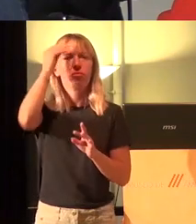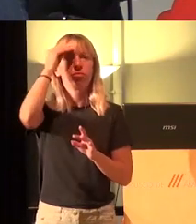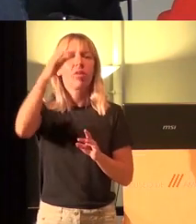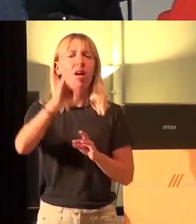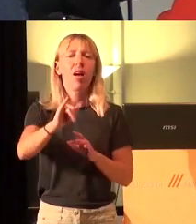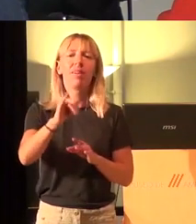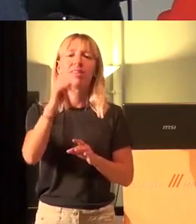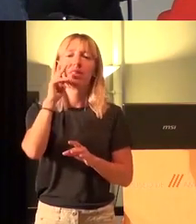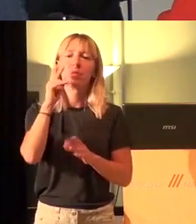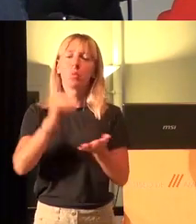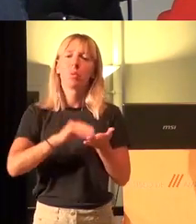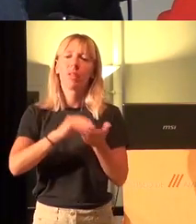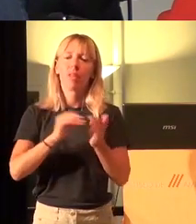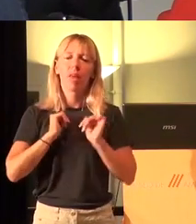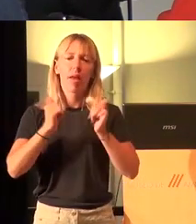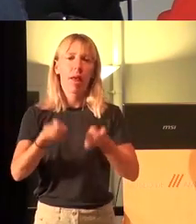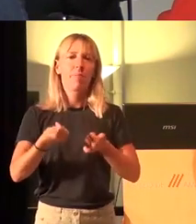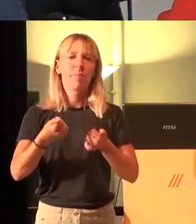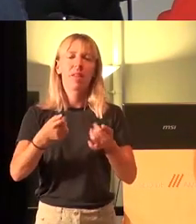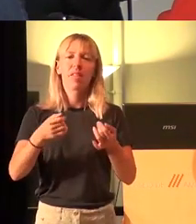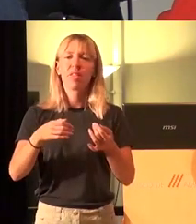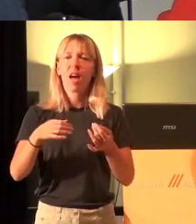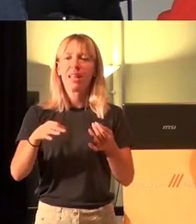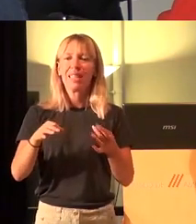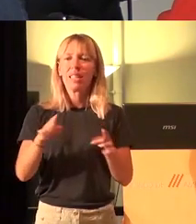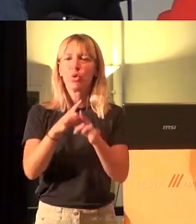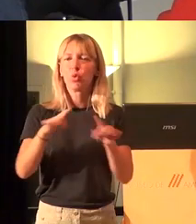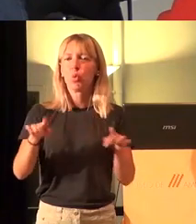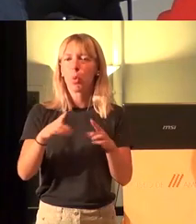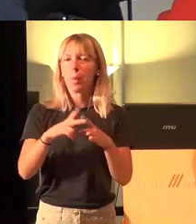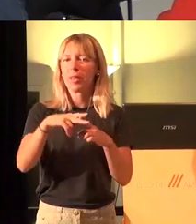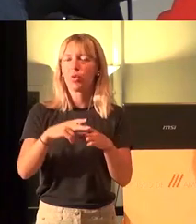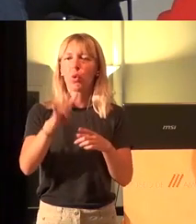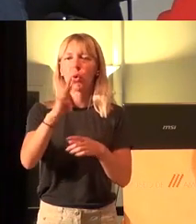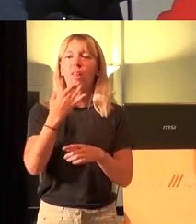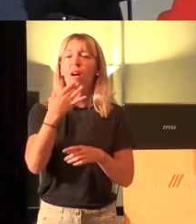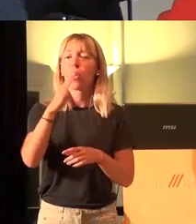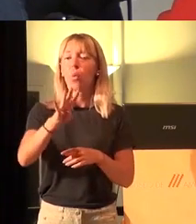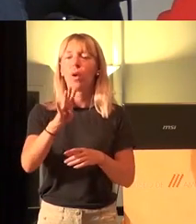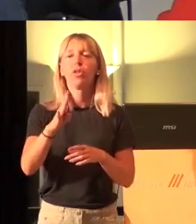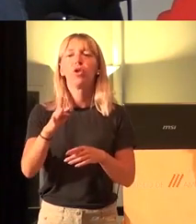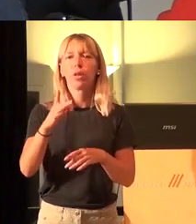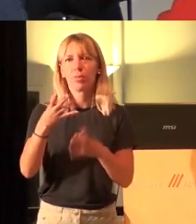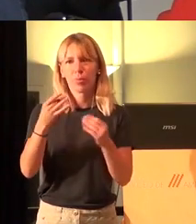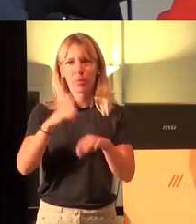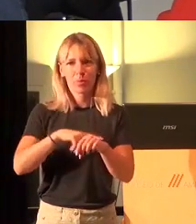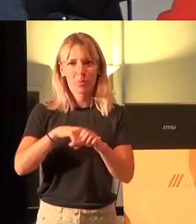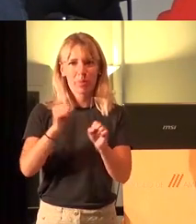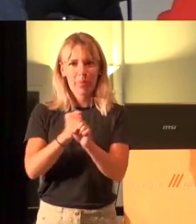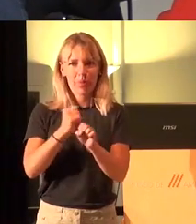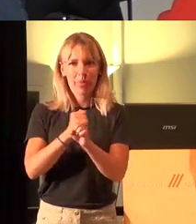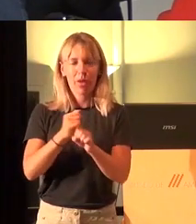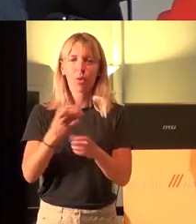Entonces, muchas veces han empezado con su instrumento a los 4 años y han dedicado muchísimo tiempo en su instrumento. Entonces, no siempre